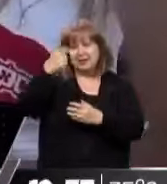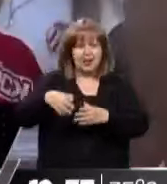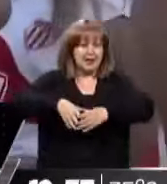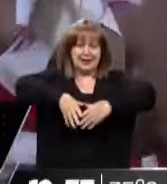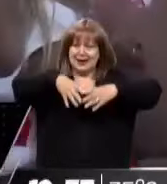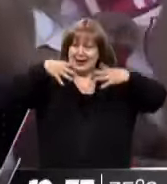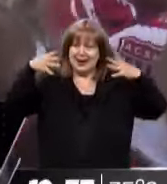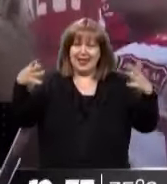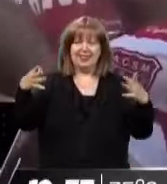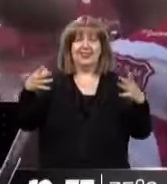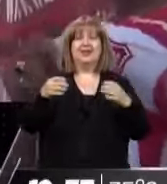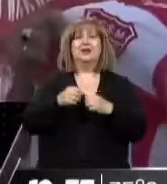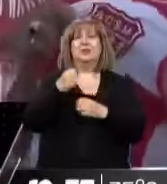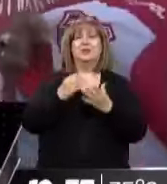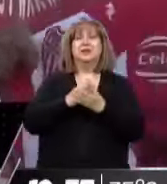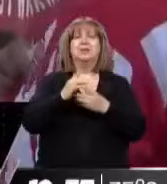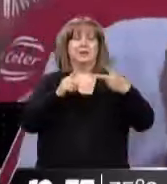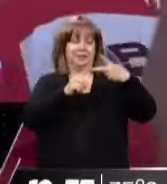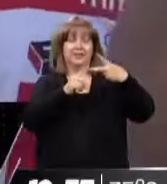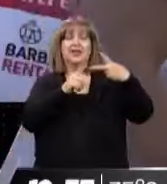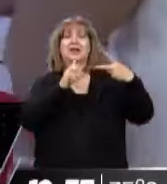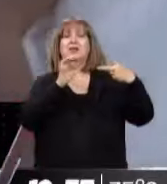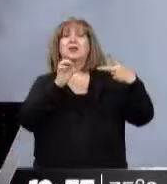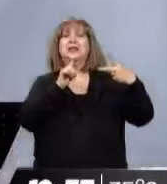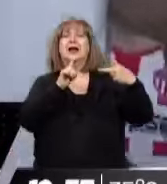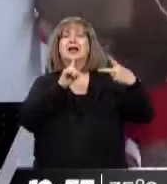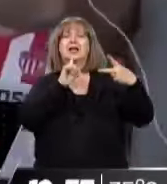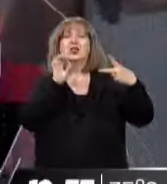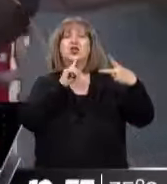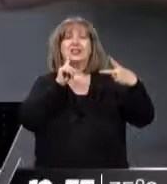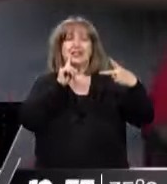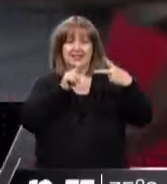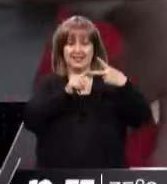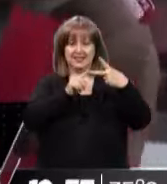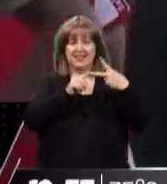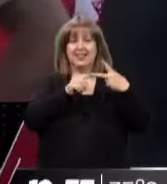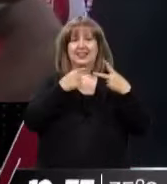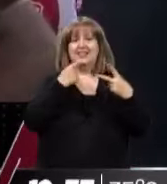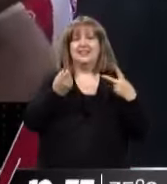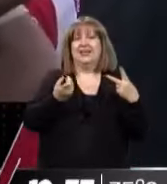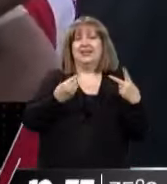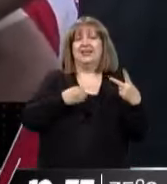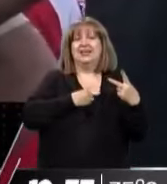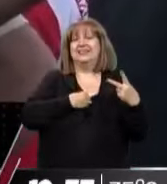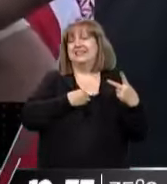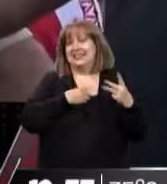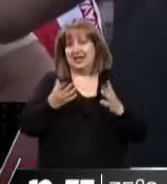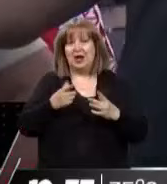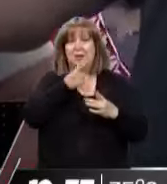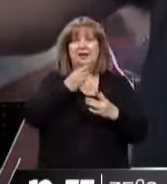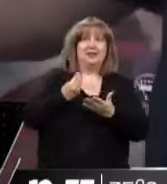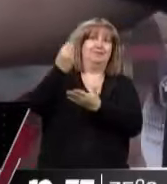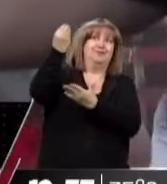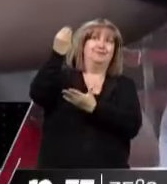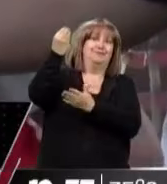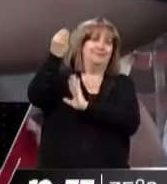absolutamente todo en tu caso sensaciones ese tanito cómo está y cómo hace la sensación estamos allá arriba Mira